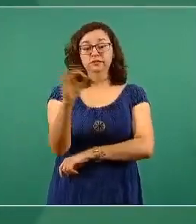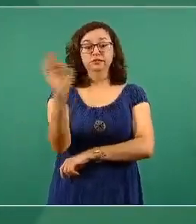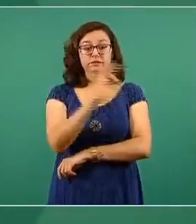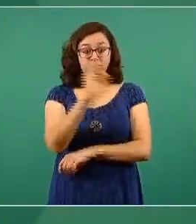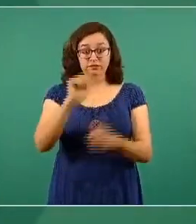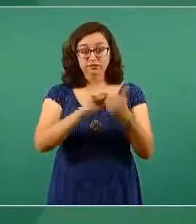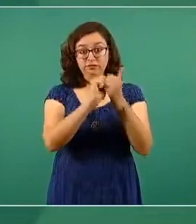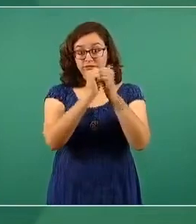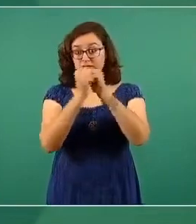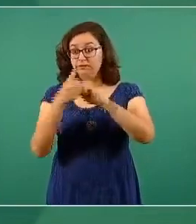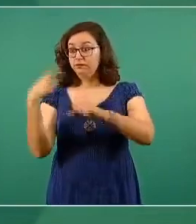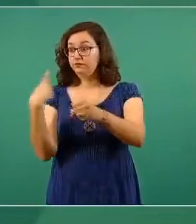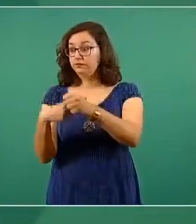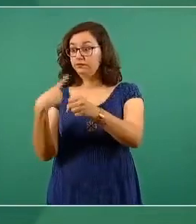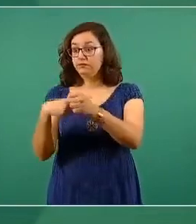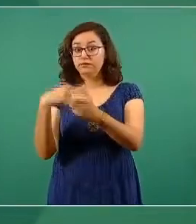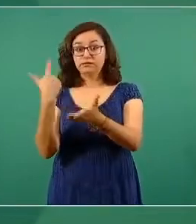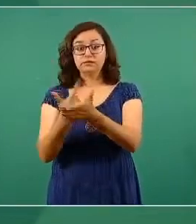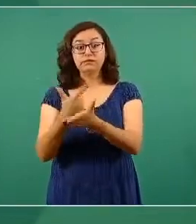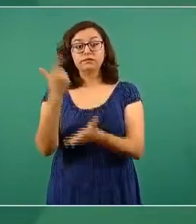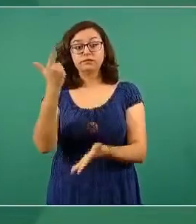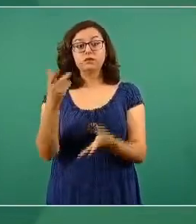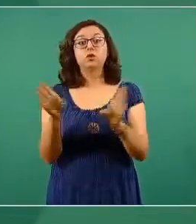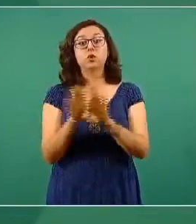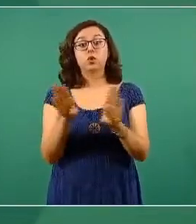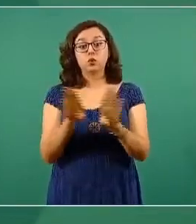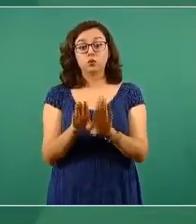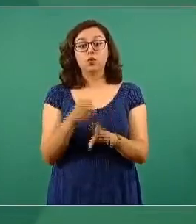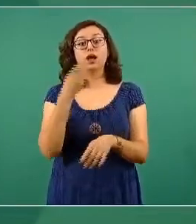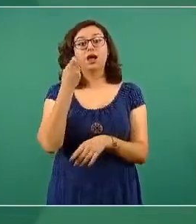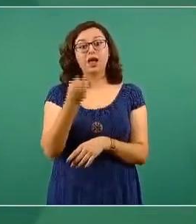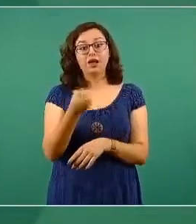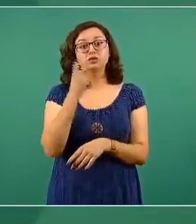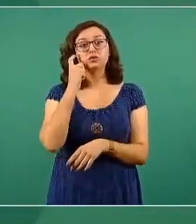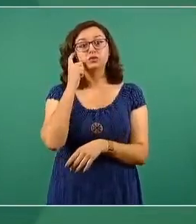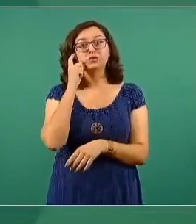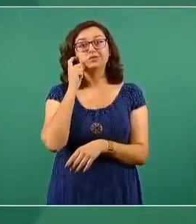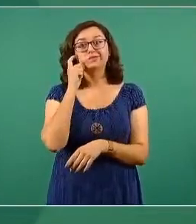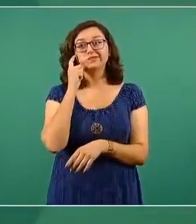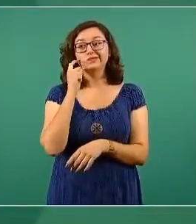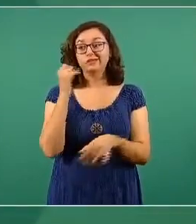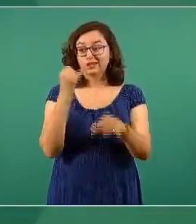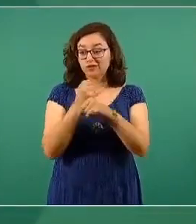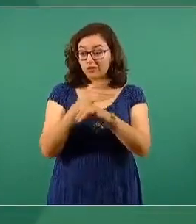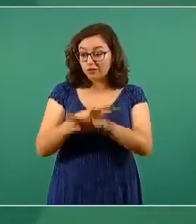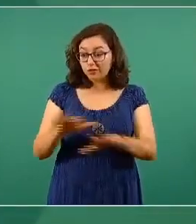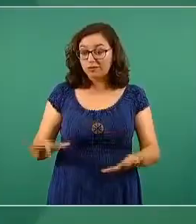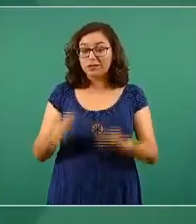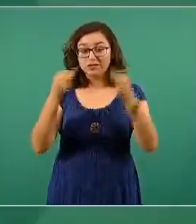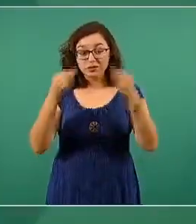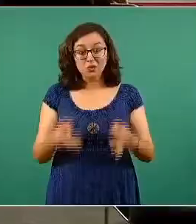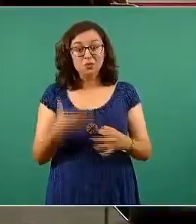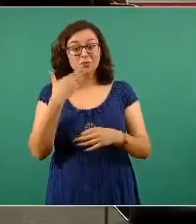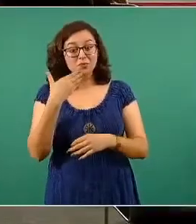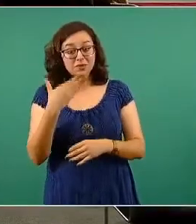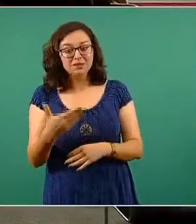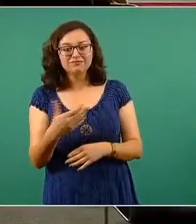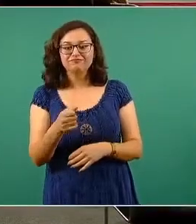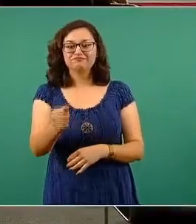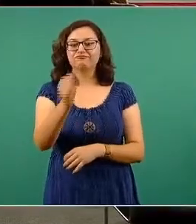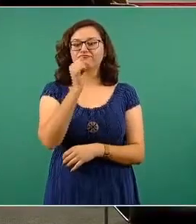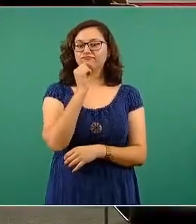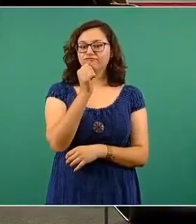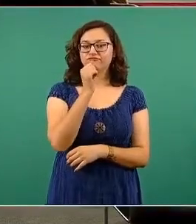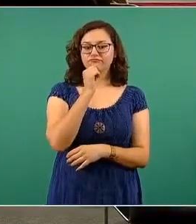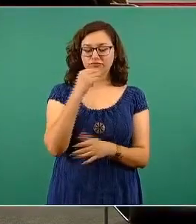seguirla transmitiendo a otras personas más? Es lo que no está, digamos que, con mucha